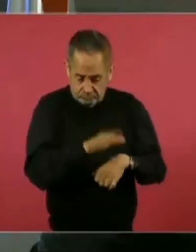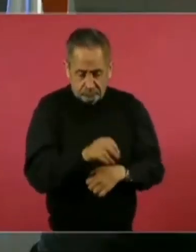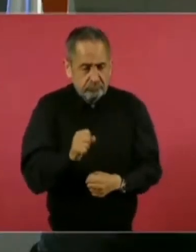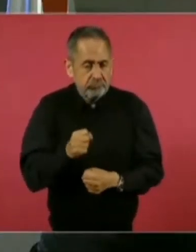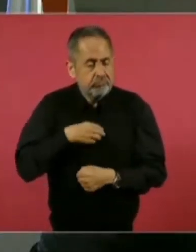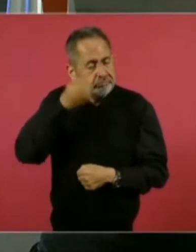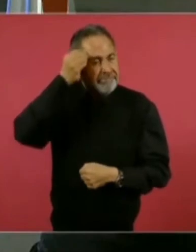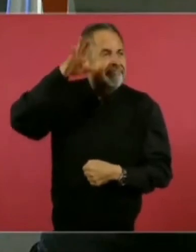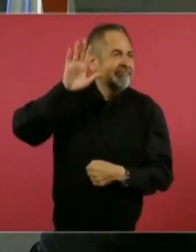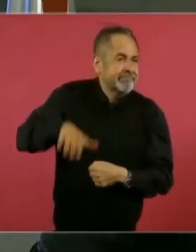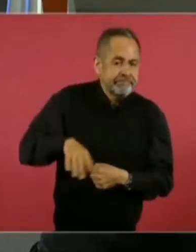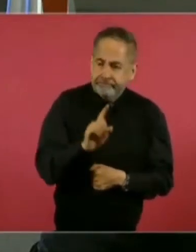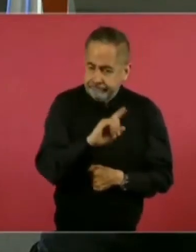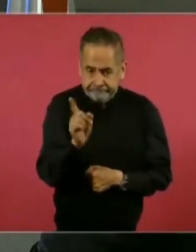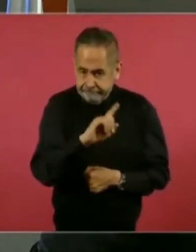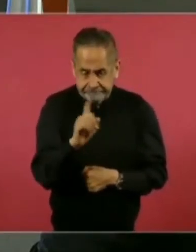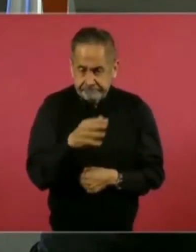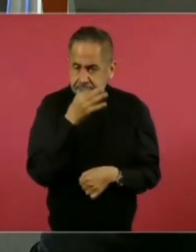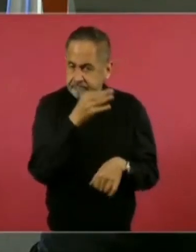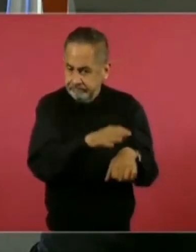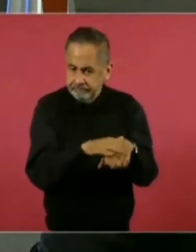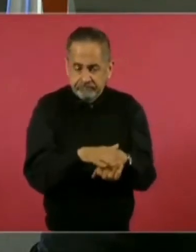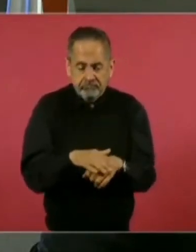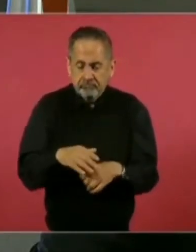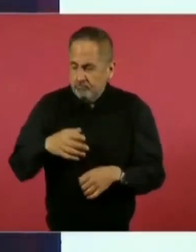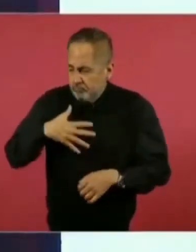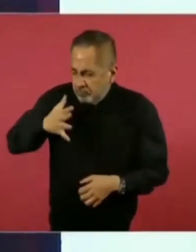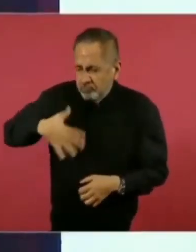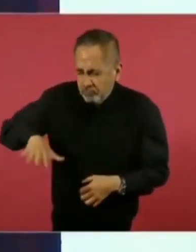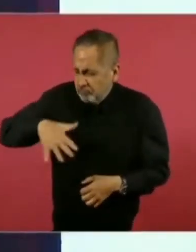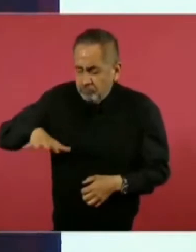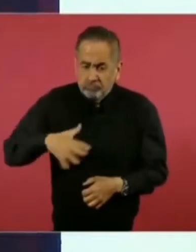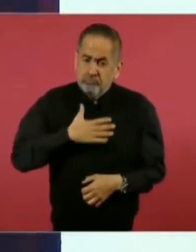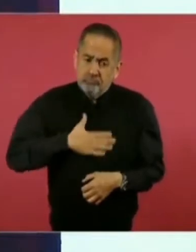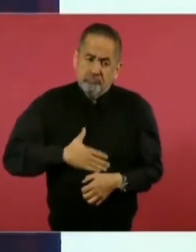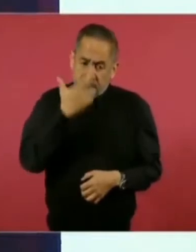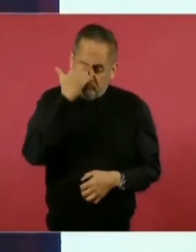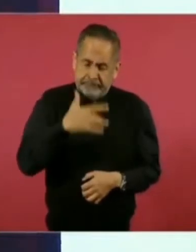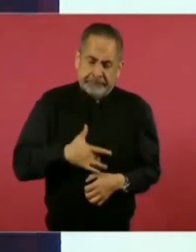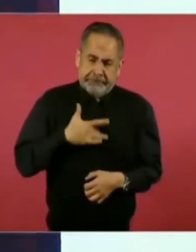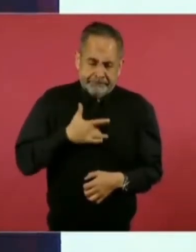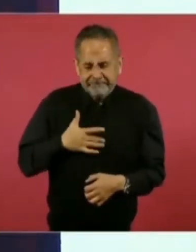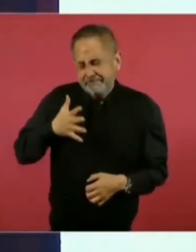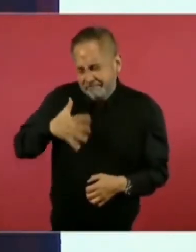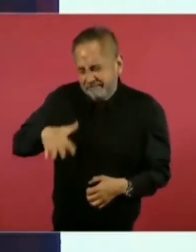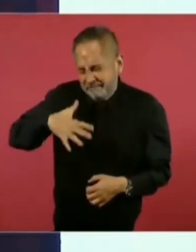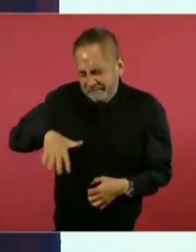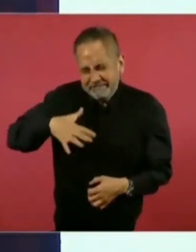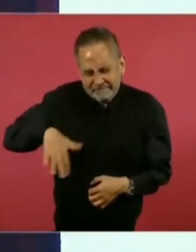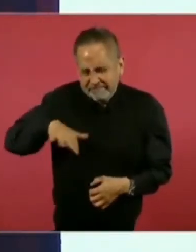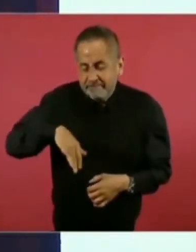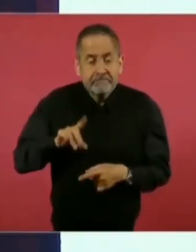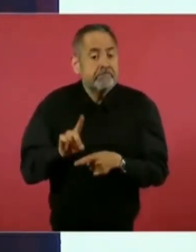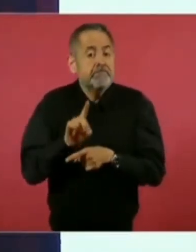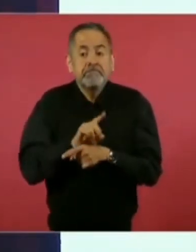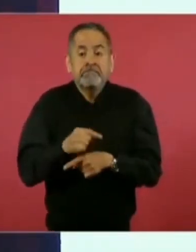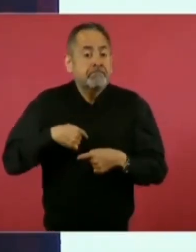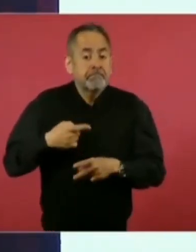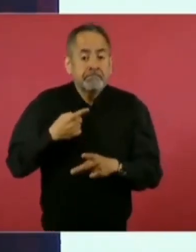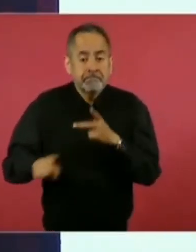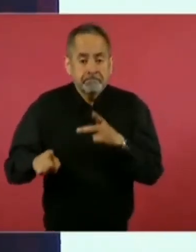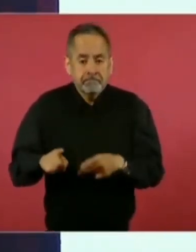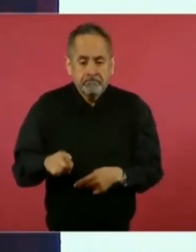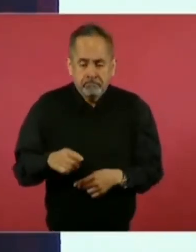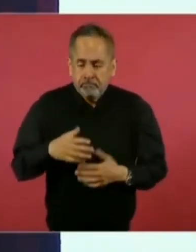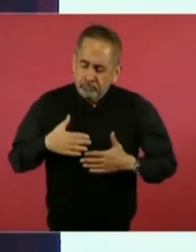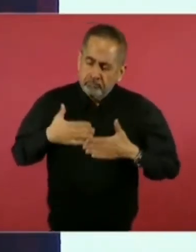el olvido esta justa y humana misión. Desde los primeros días